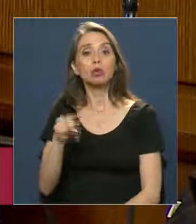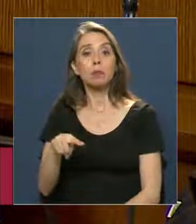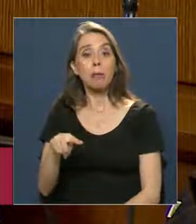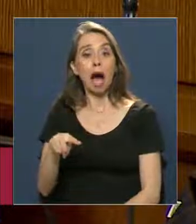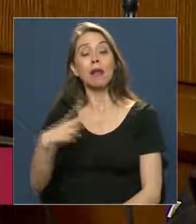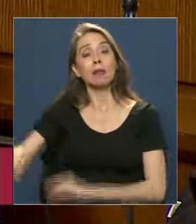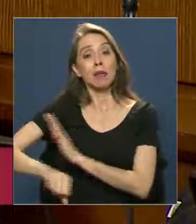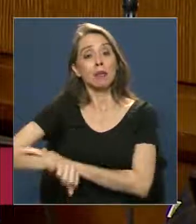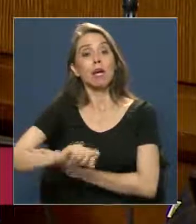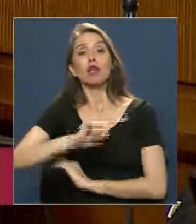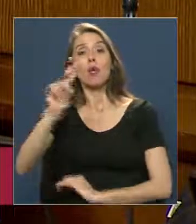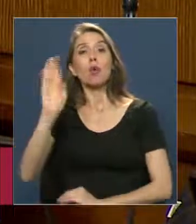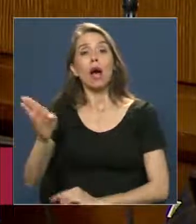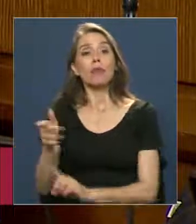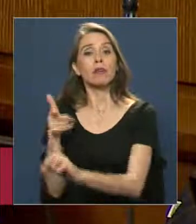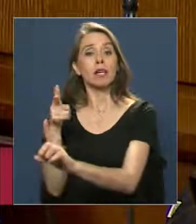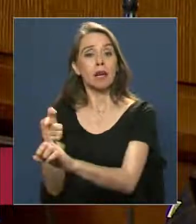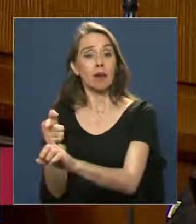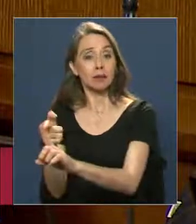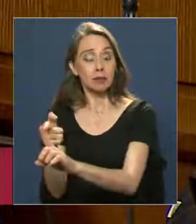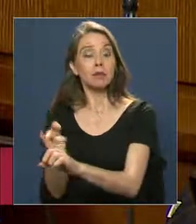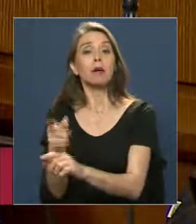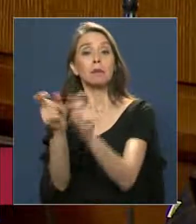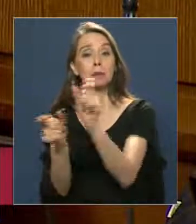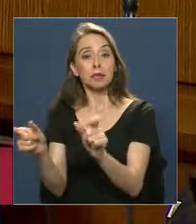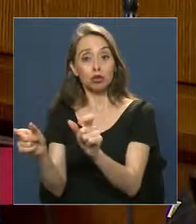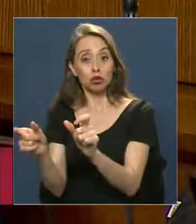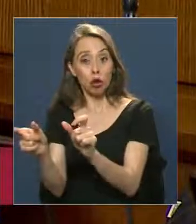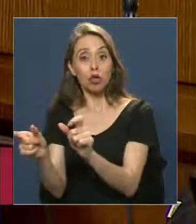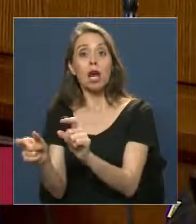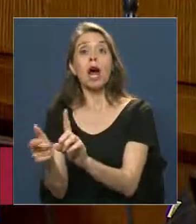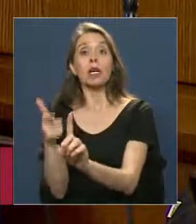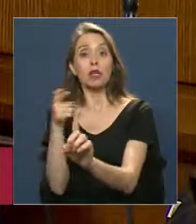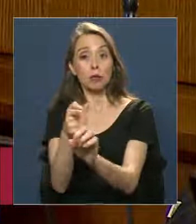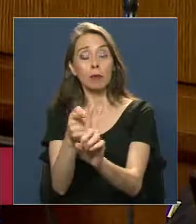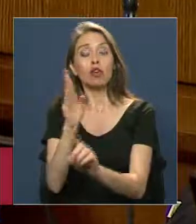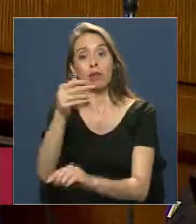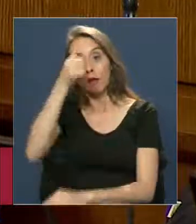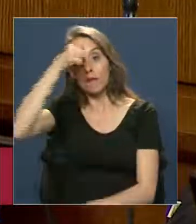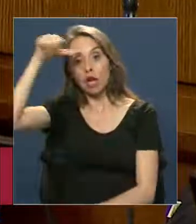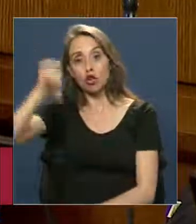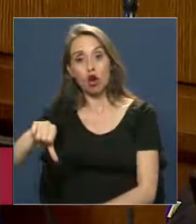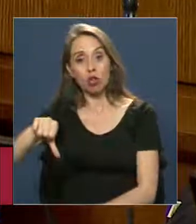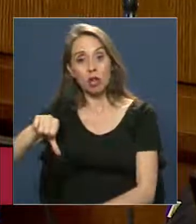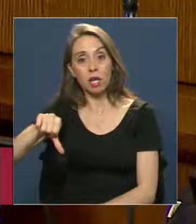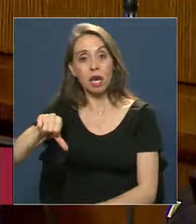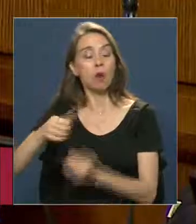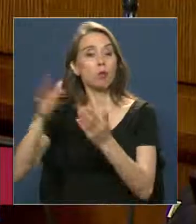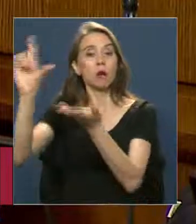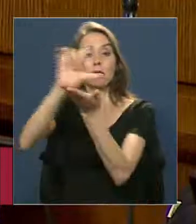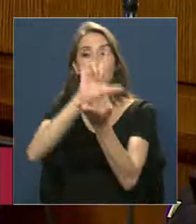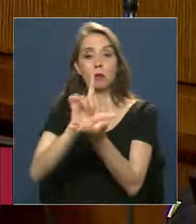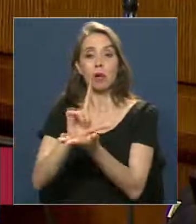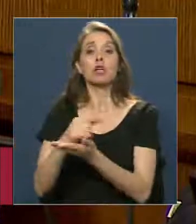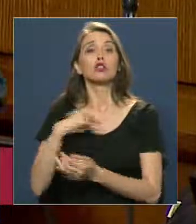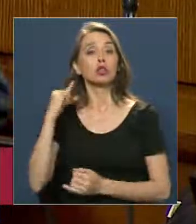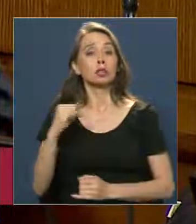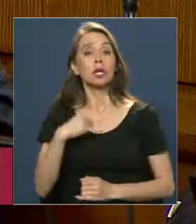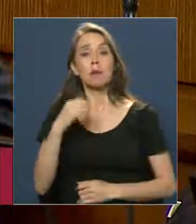ojalá que quienes lo cometieron también tengan las condenas que se merecen y donde corresponda. Esa ha sido mi posición siempre, señor ministro. He dicho, señor